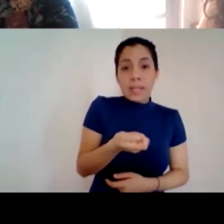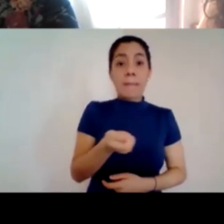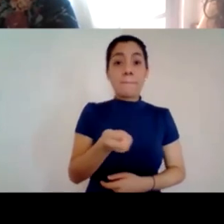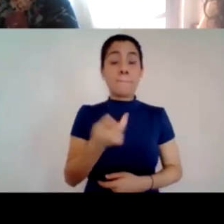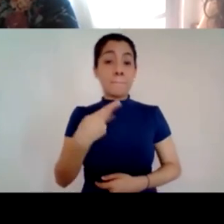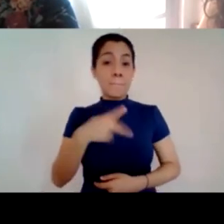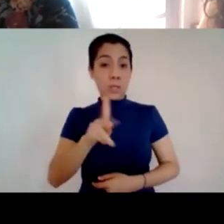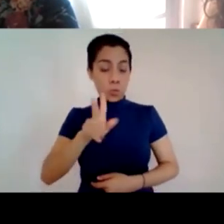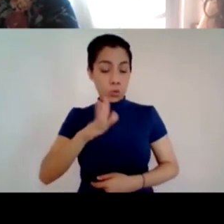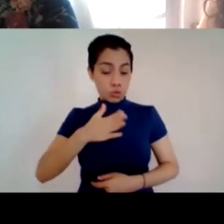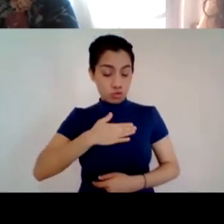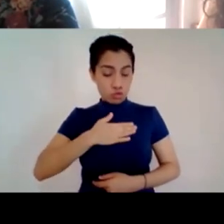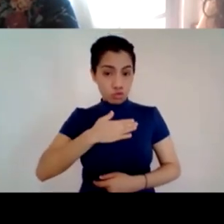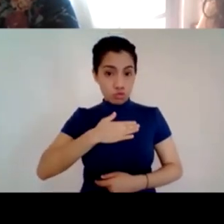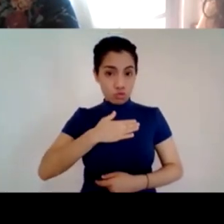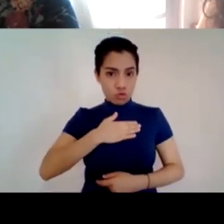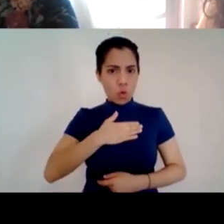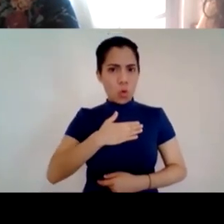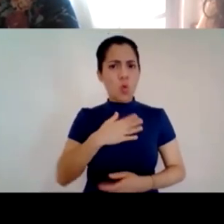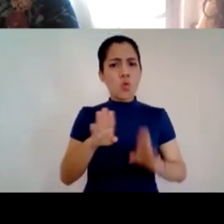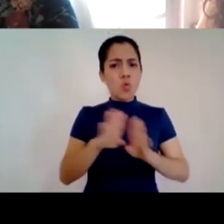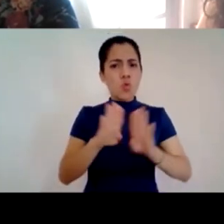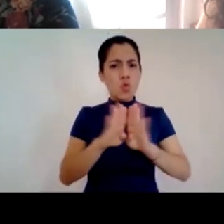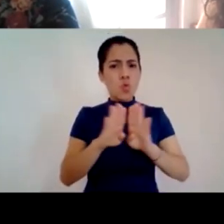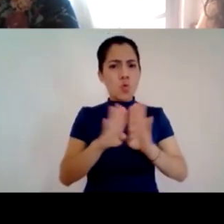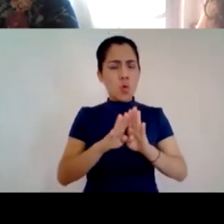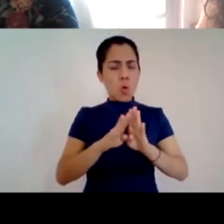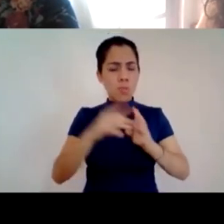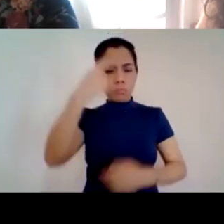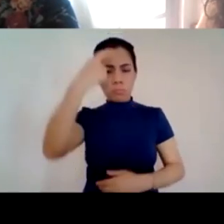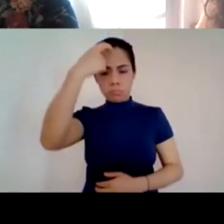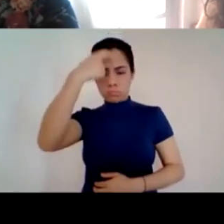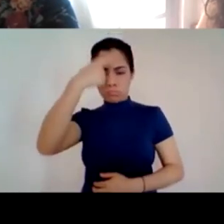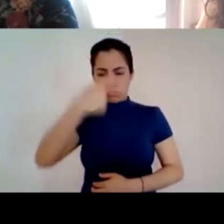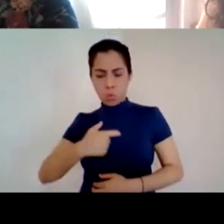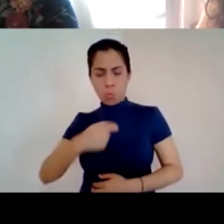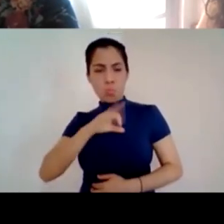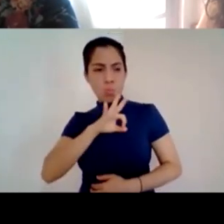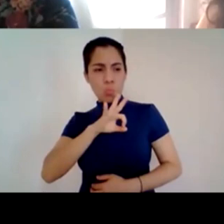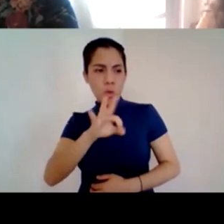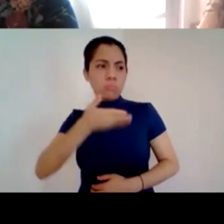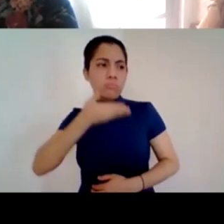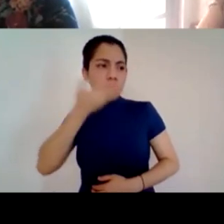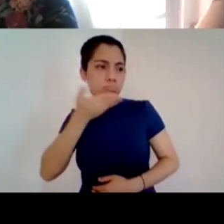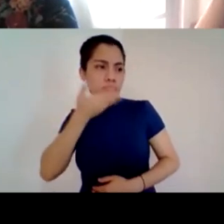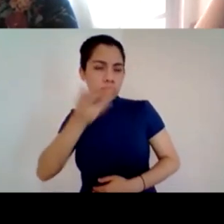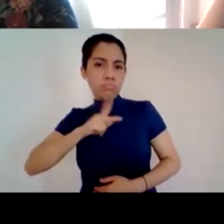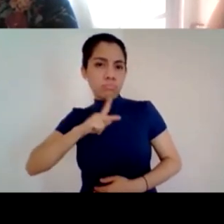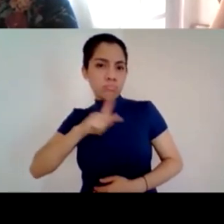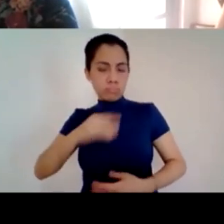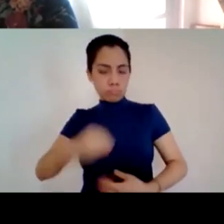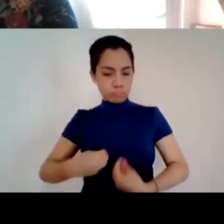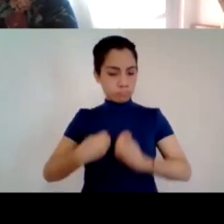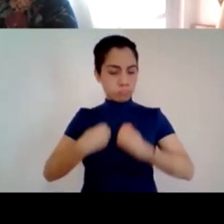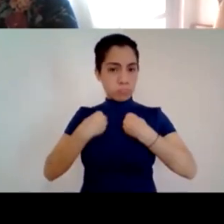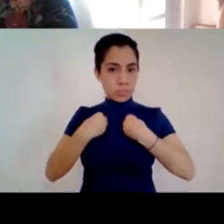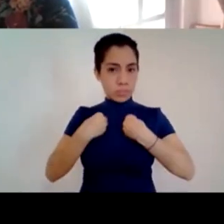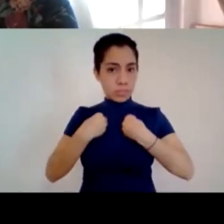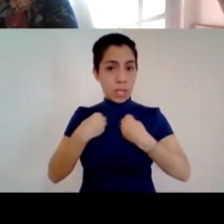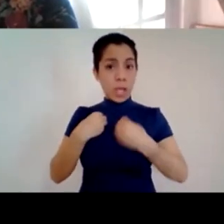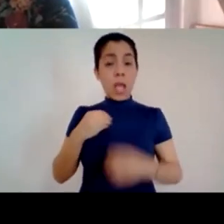como una manera habitual de mi modo de vida la conducta es un acto